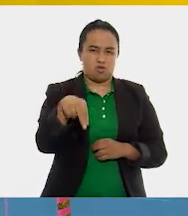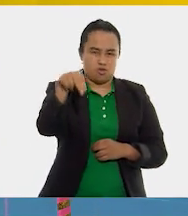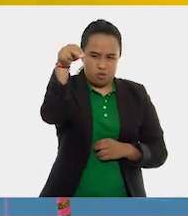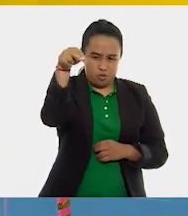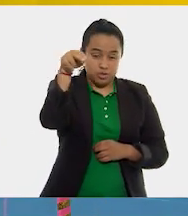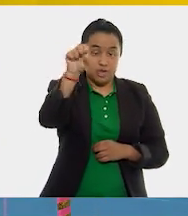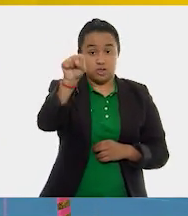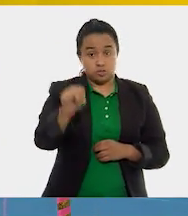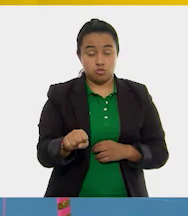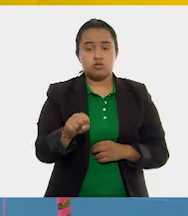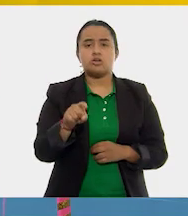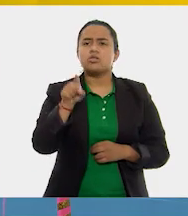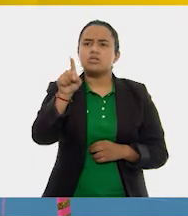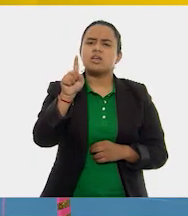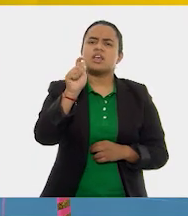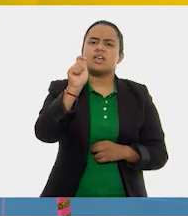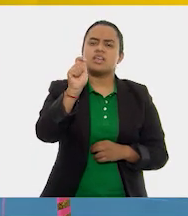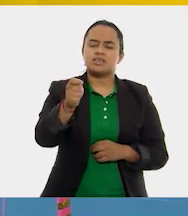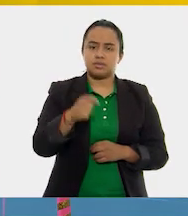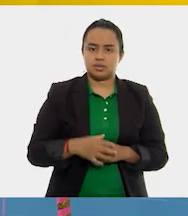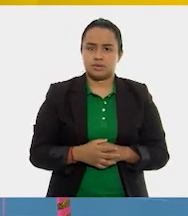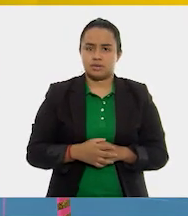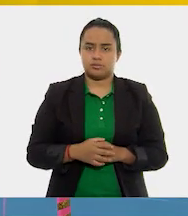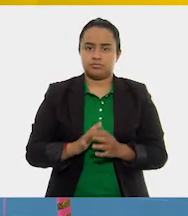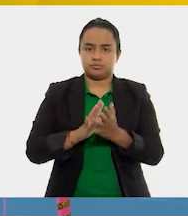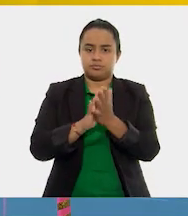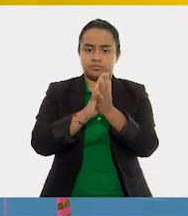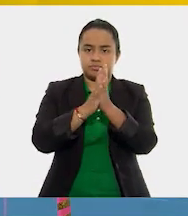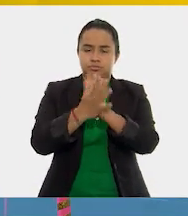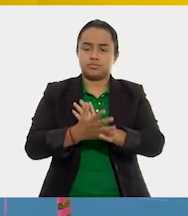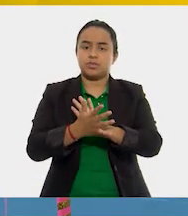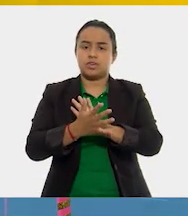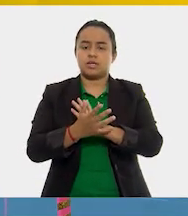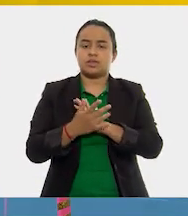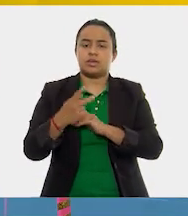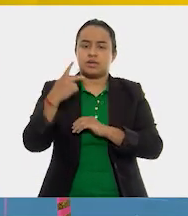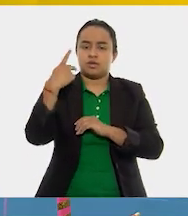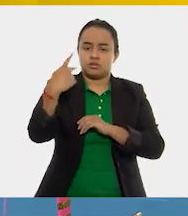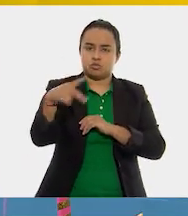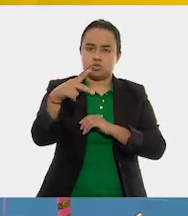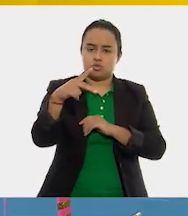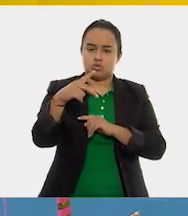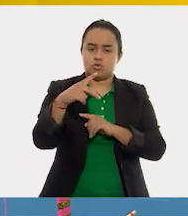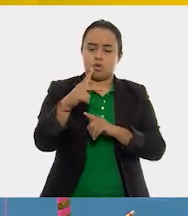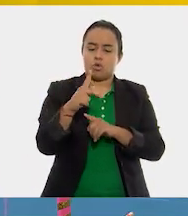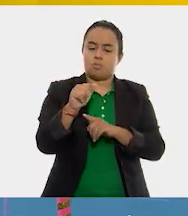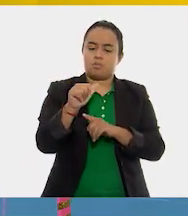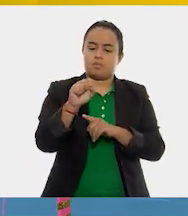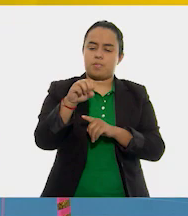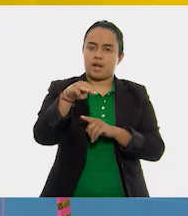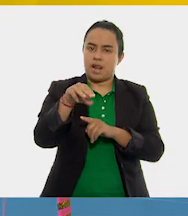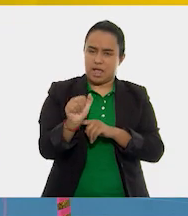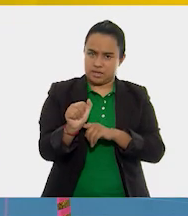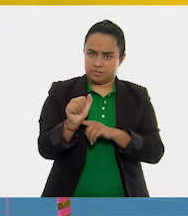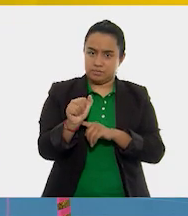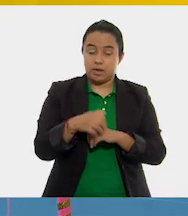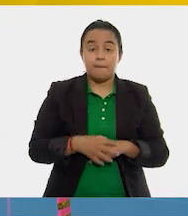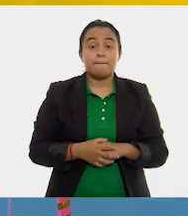sur, son un proceso que representa el estado de la materia, que es el plasma.